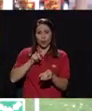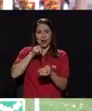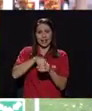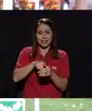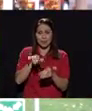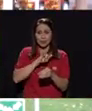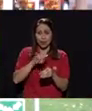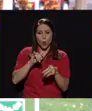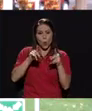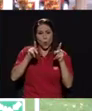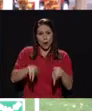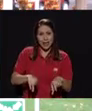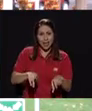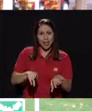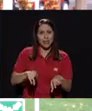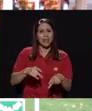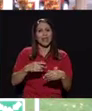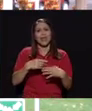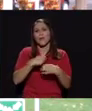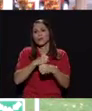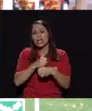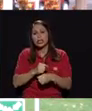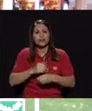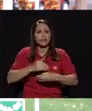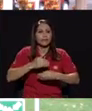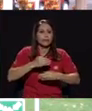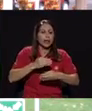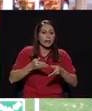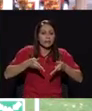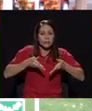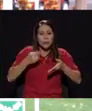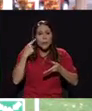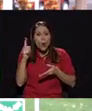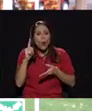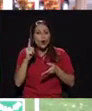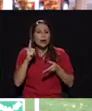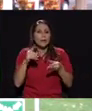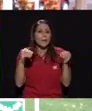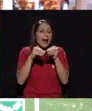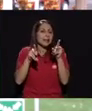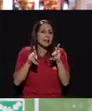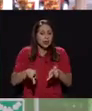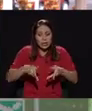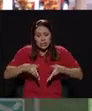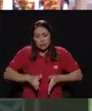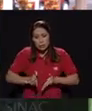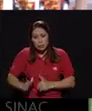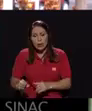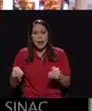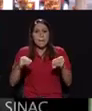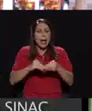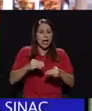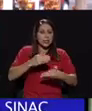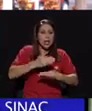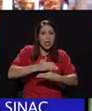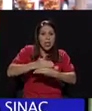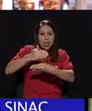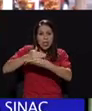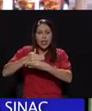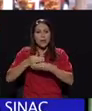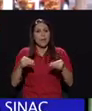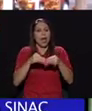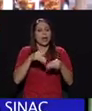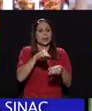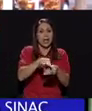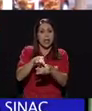nosotros como humanidad por el crecimiento demográfico, por la producción masiva, por la falta de